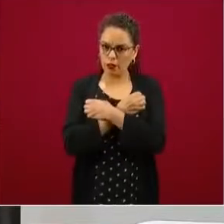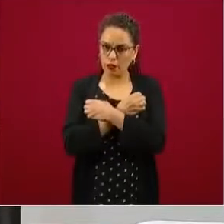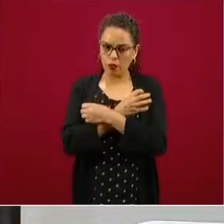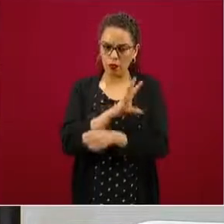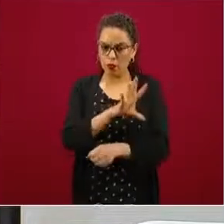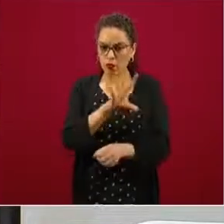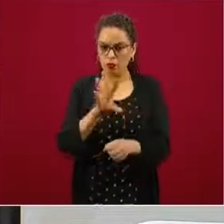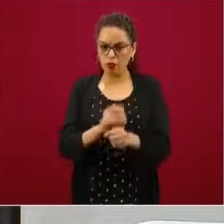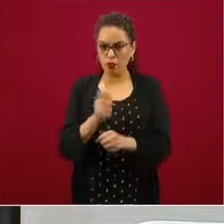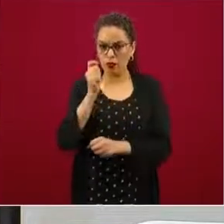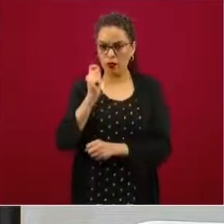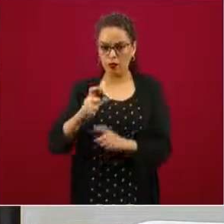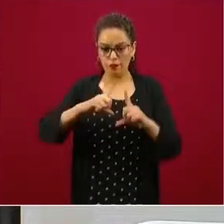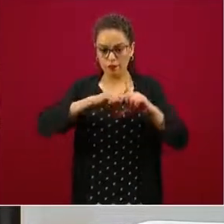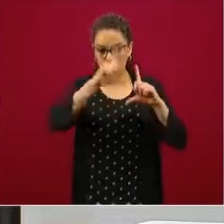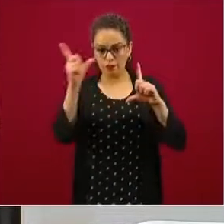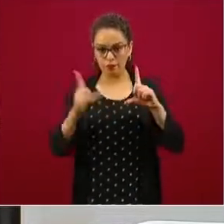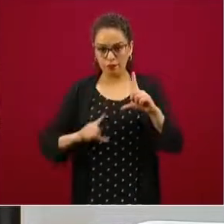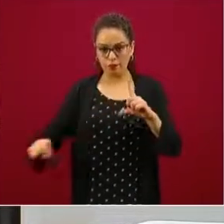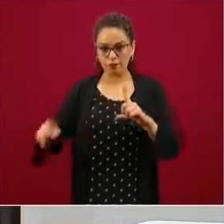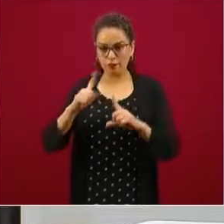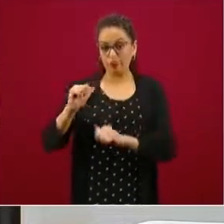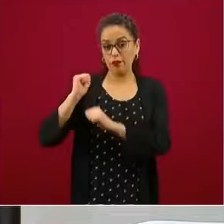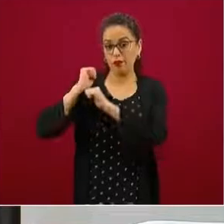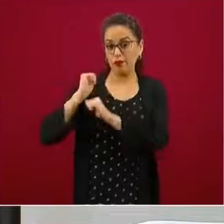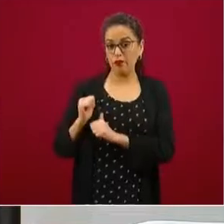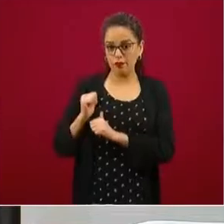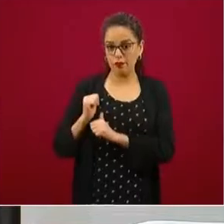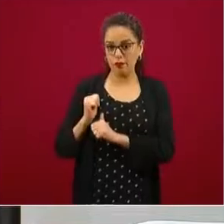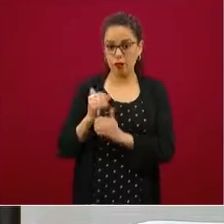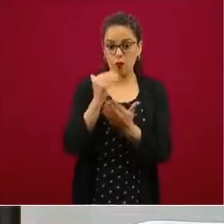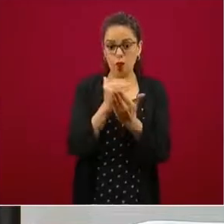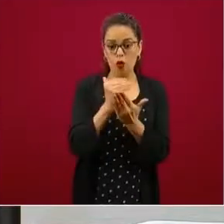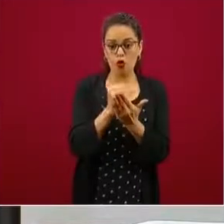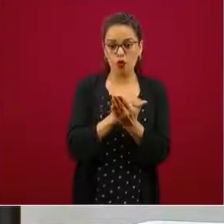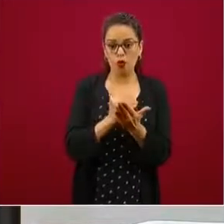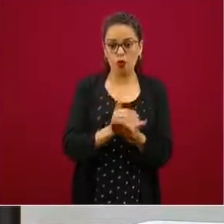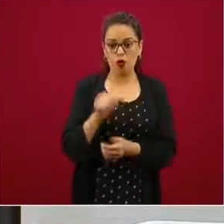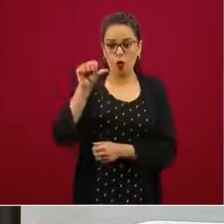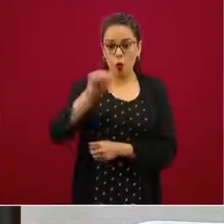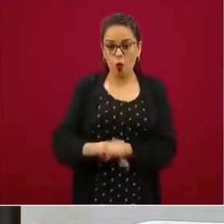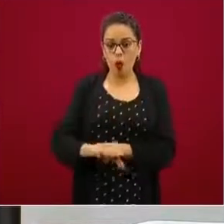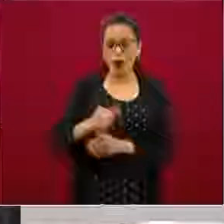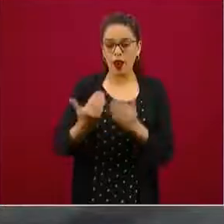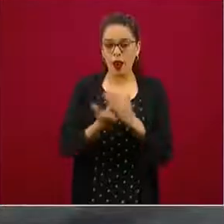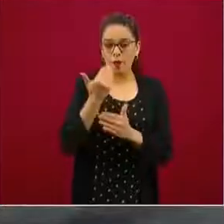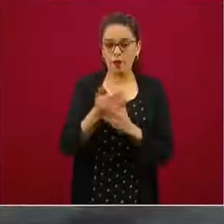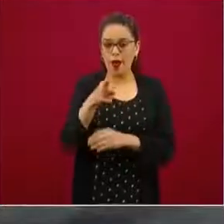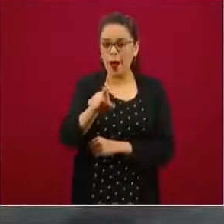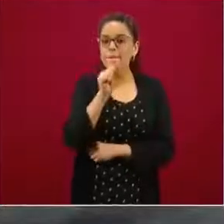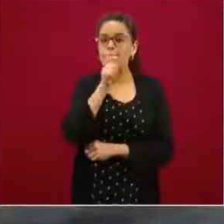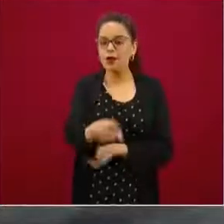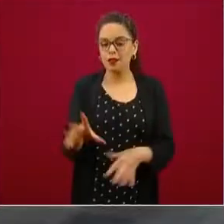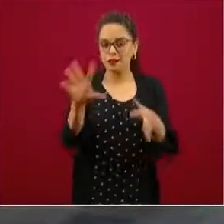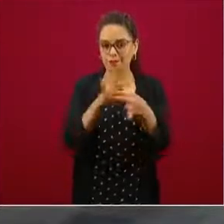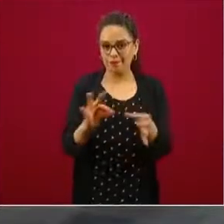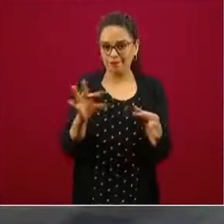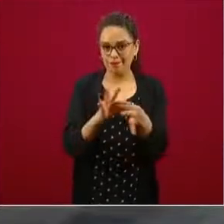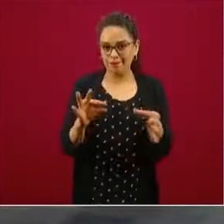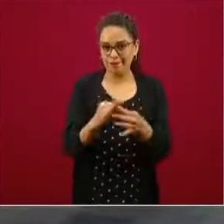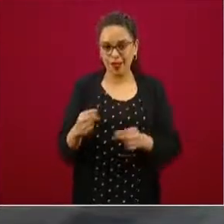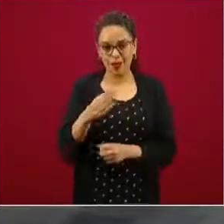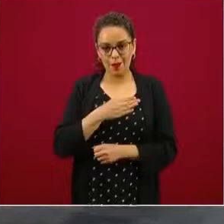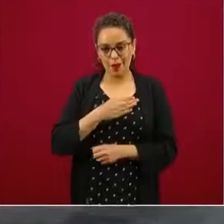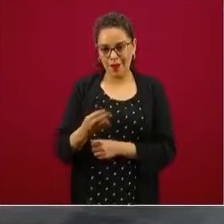del país, en los distintos protocolos que él mismo presentó esta mañana. Bienvenido, secretario. Mucho